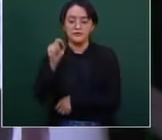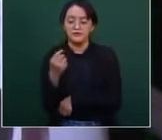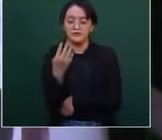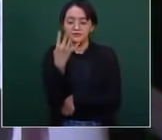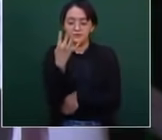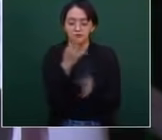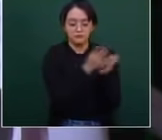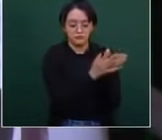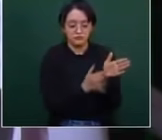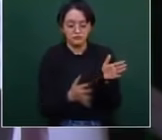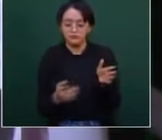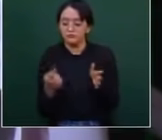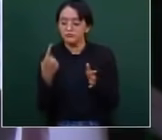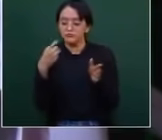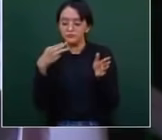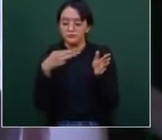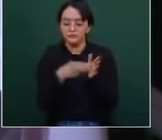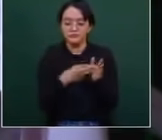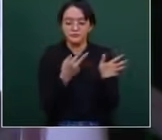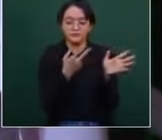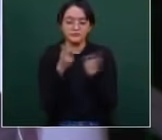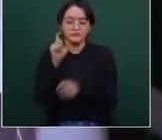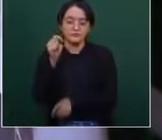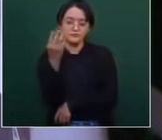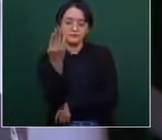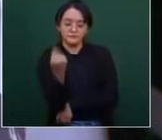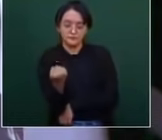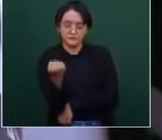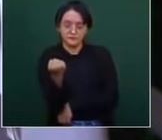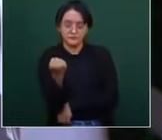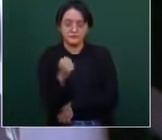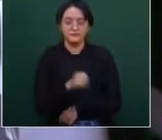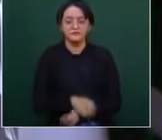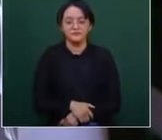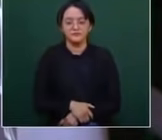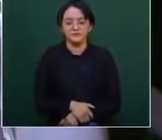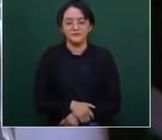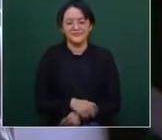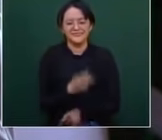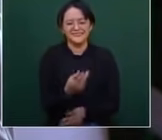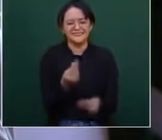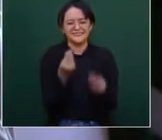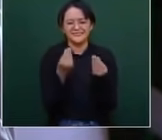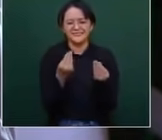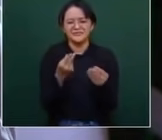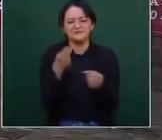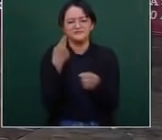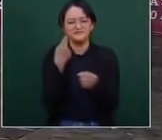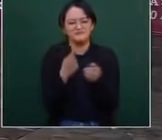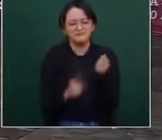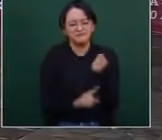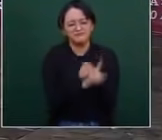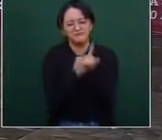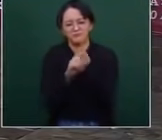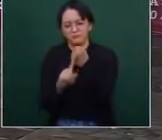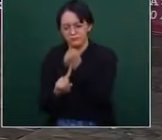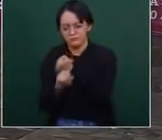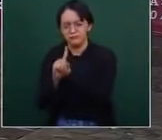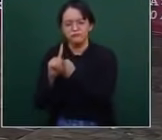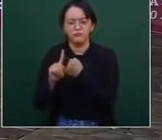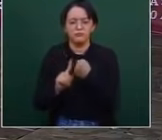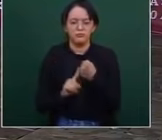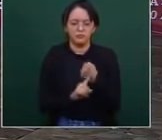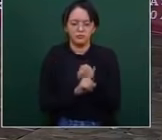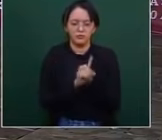a 1829, aún sorteando numerosos problemas. Su política